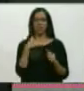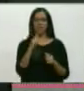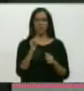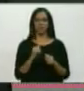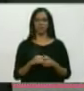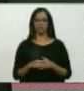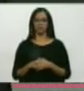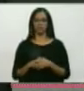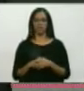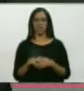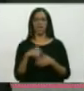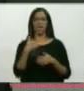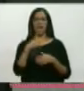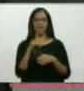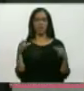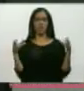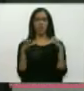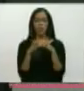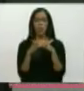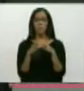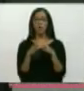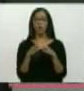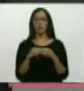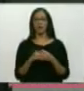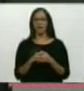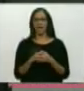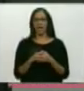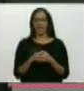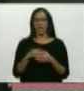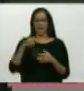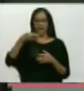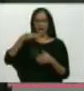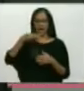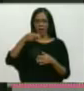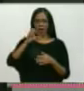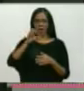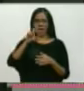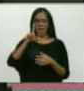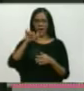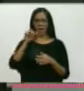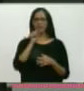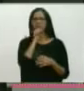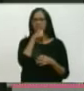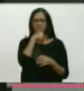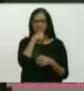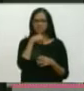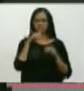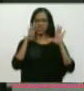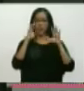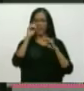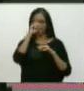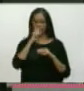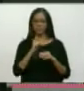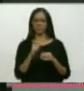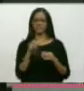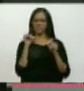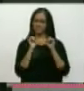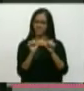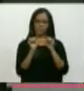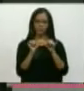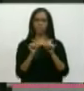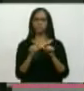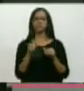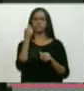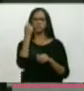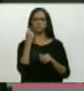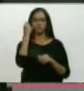no vino sola. Hay un clan que se llama el clan Herlain, que es un viejo que tiene como 90 años y todavía está en el Senado. Y ellos son